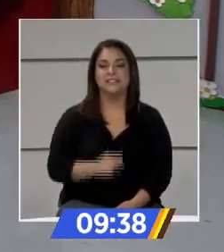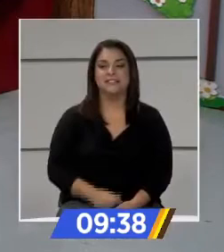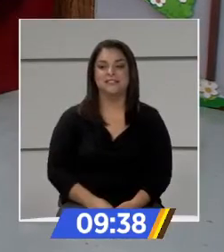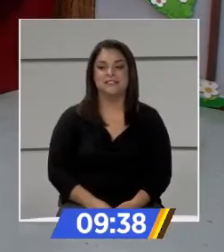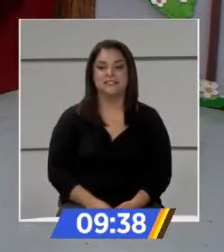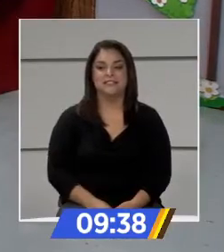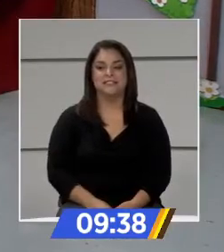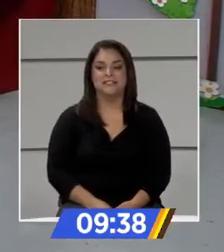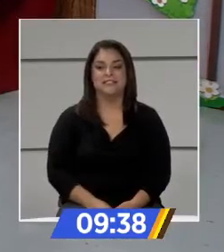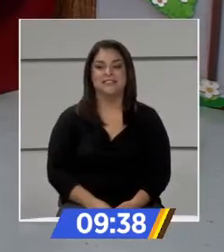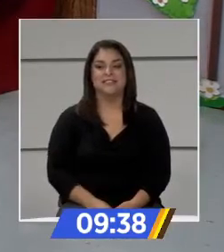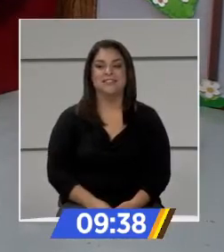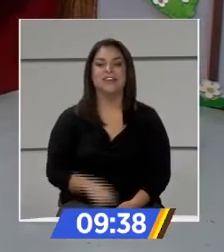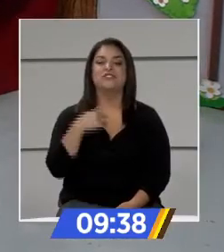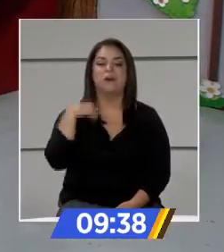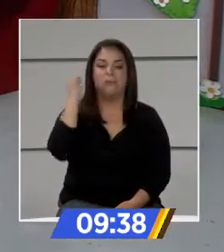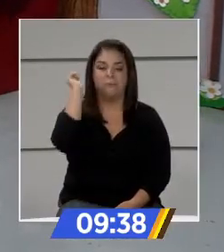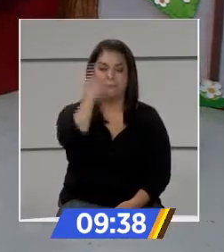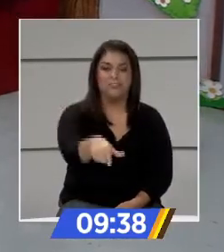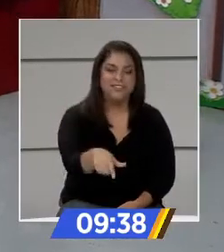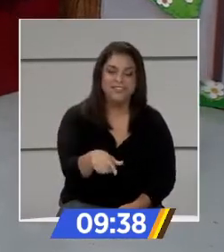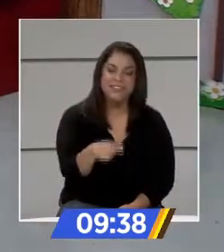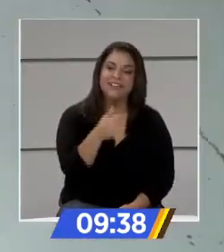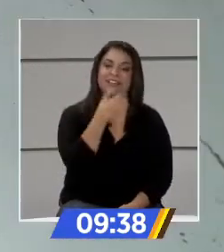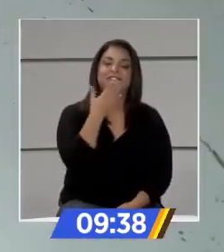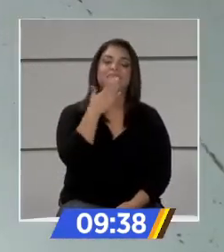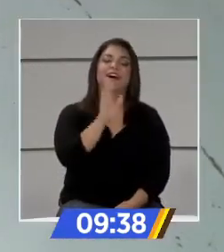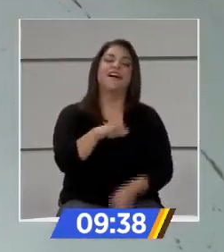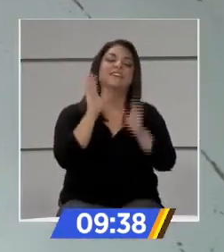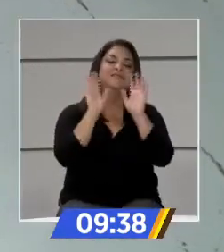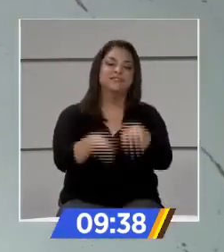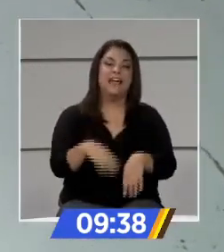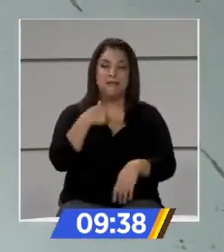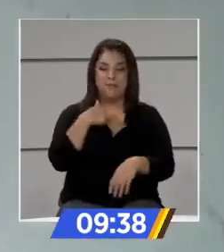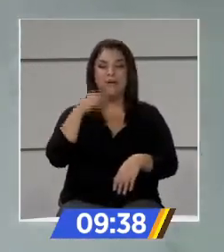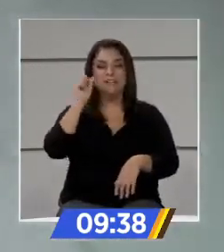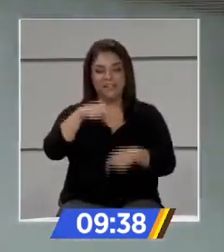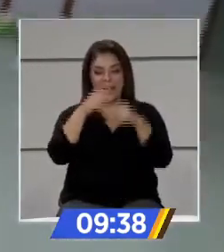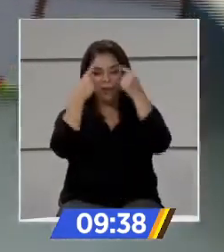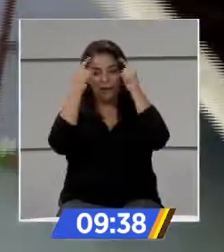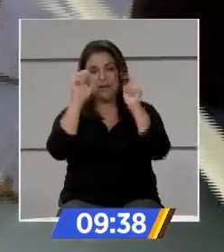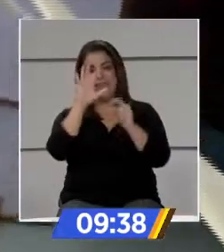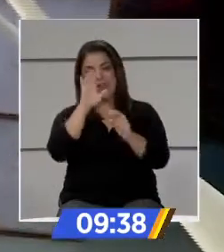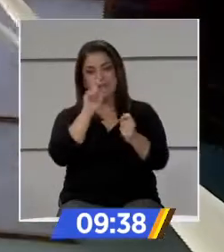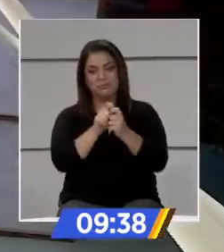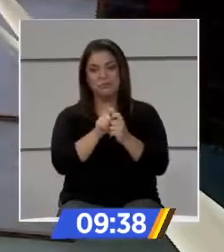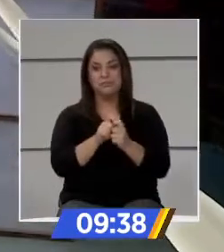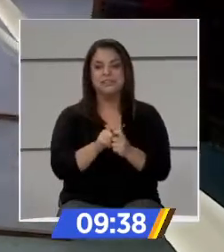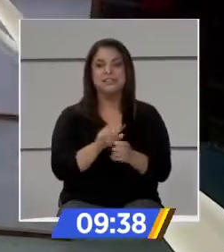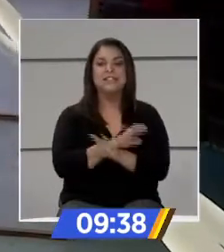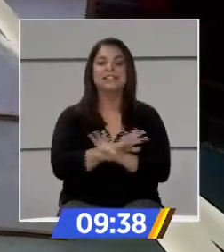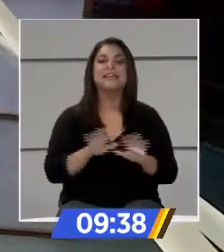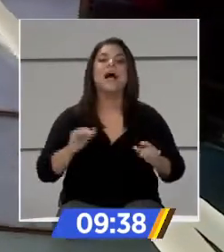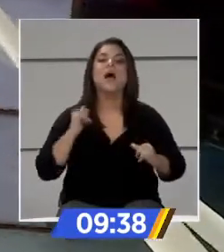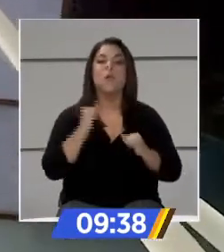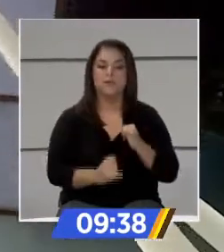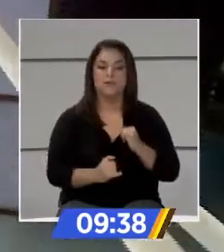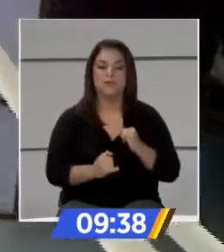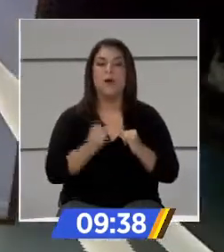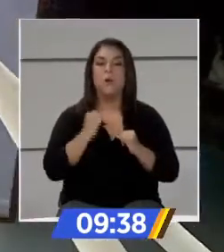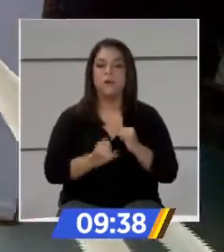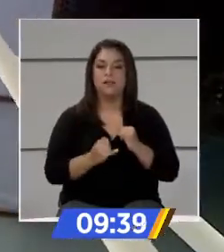2, 3. ¡Ah! Oh, ¡qué sin gracia! No. Lo tiré para abajo. Llegó a los 500. Bueno, 500. La última es la vencida. Digamos, en la otra gana